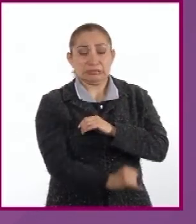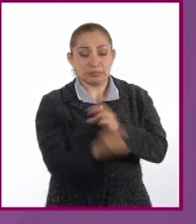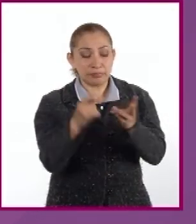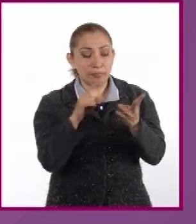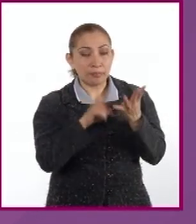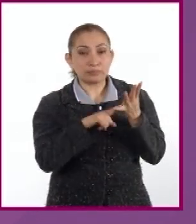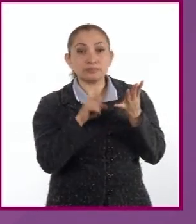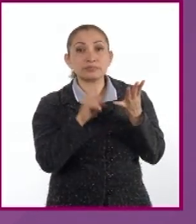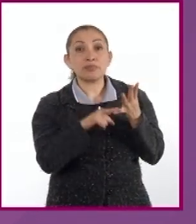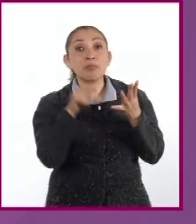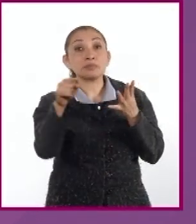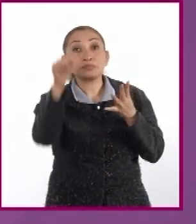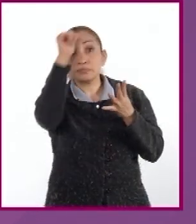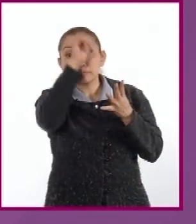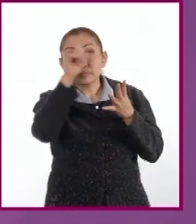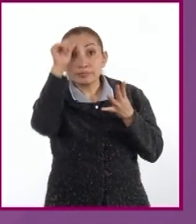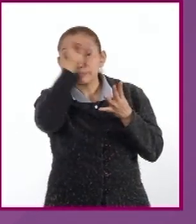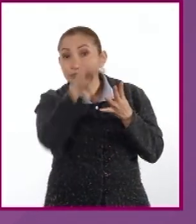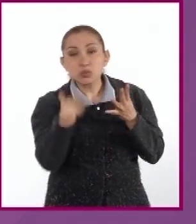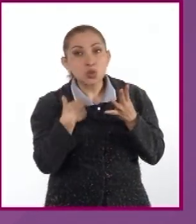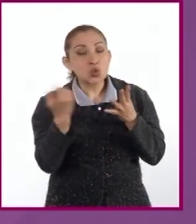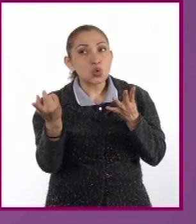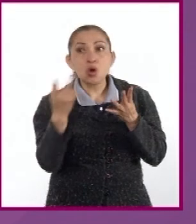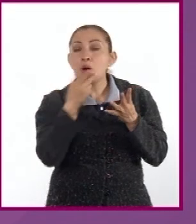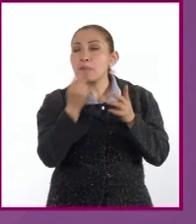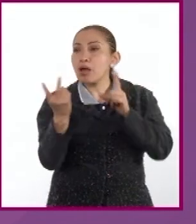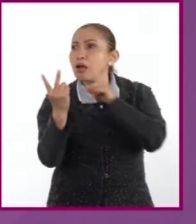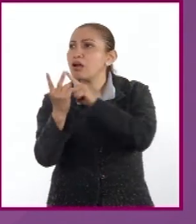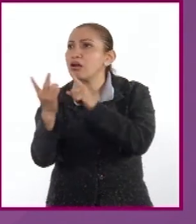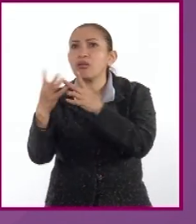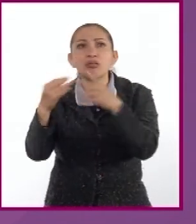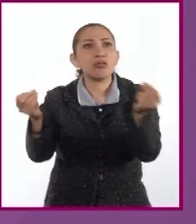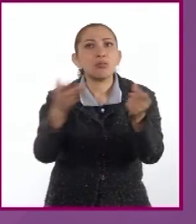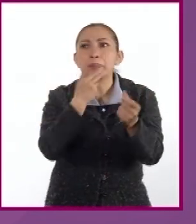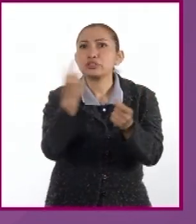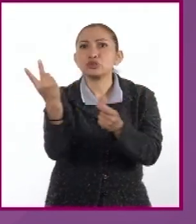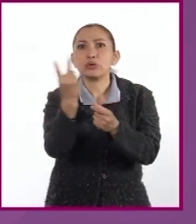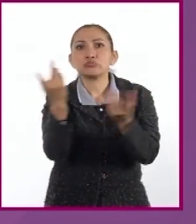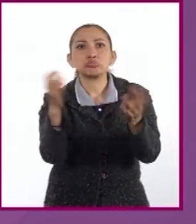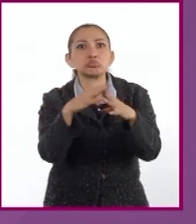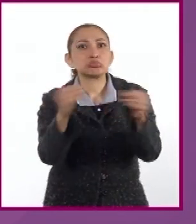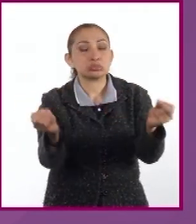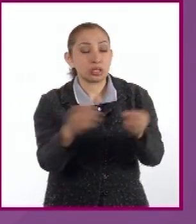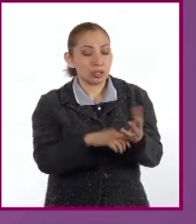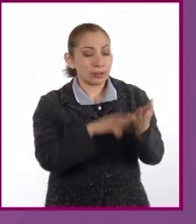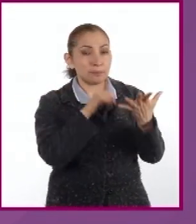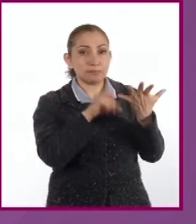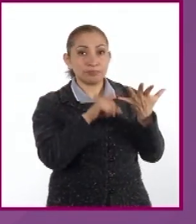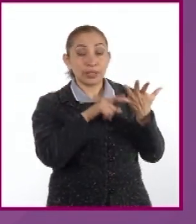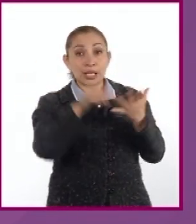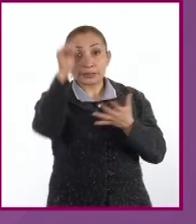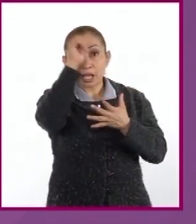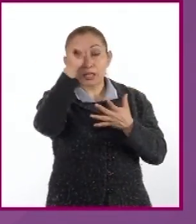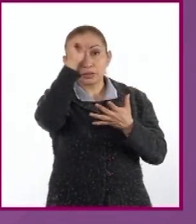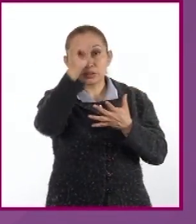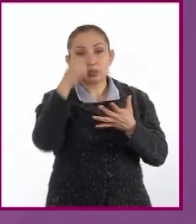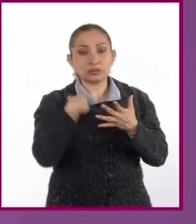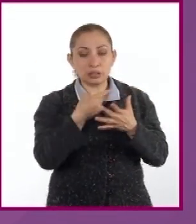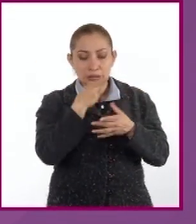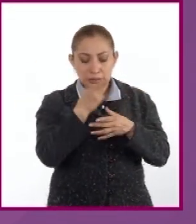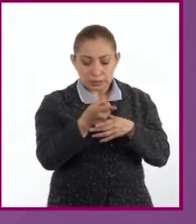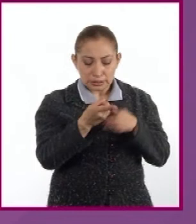4. El sacerdote no encontró los hombres que lo llevaron. 5. el padre no dejaba de